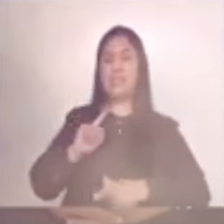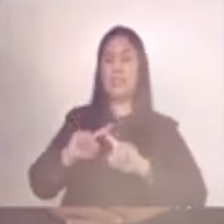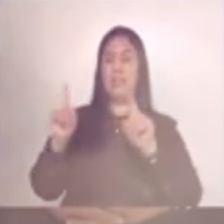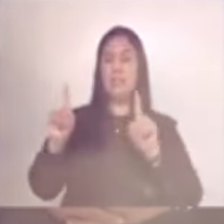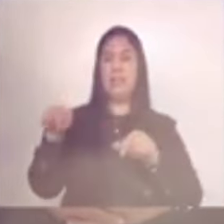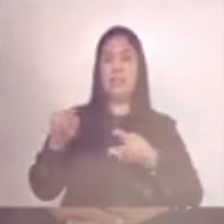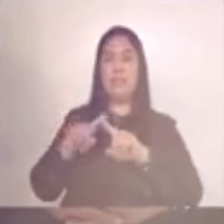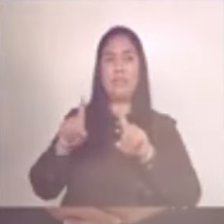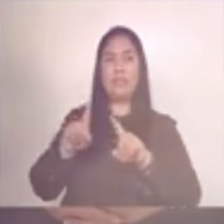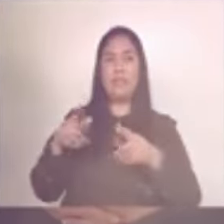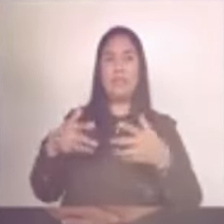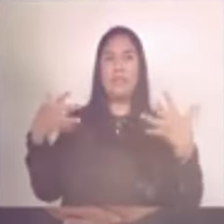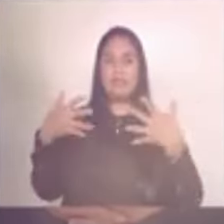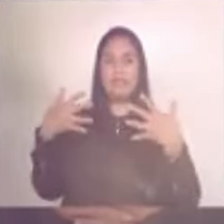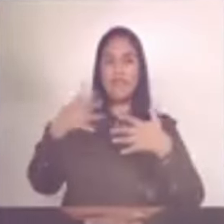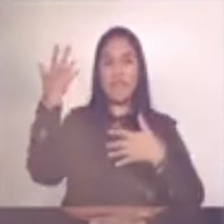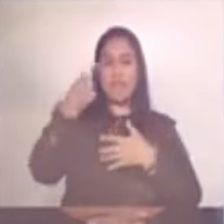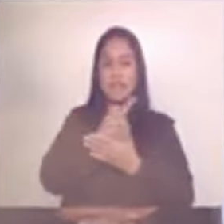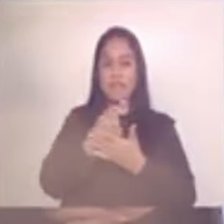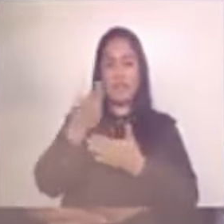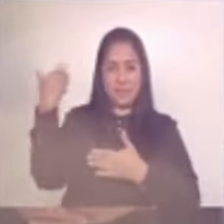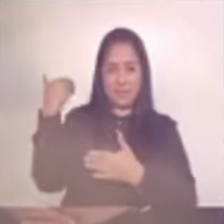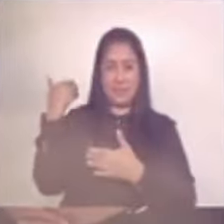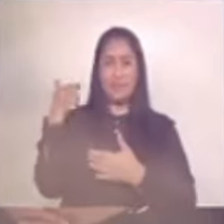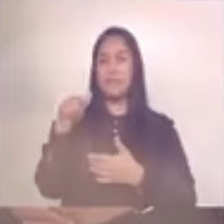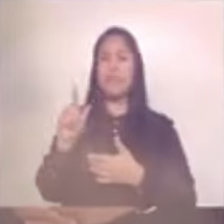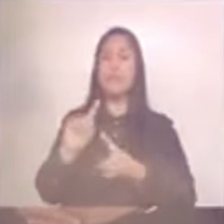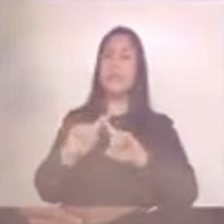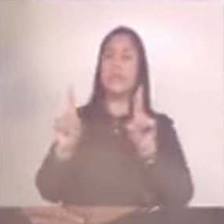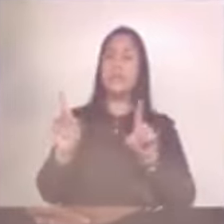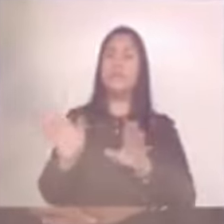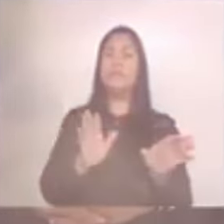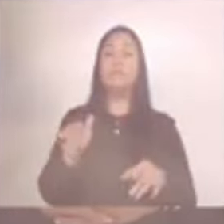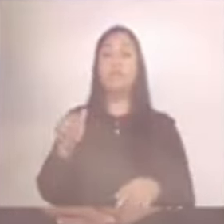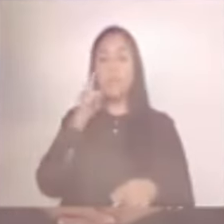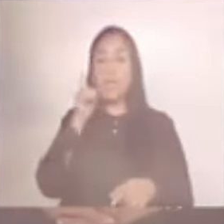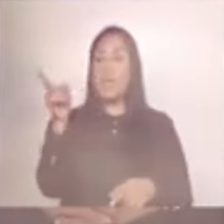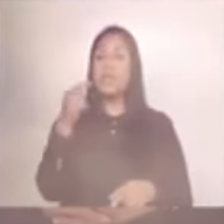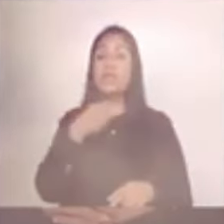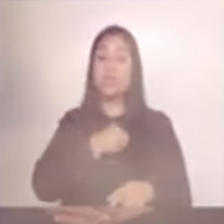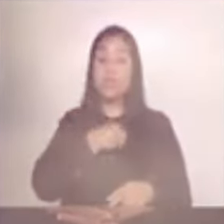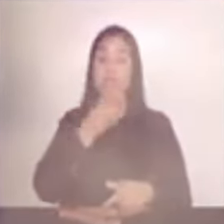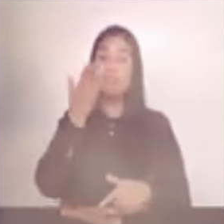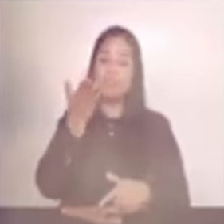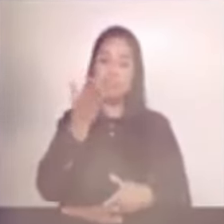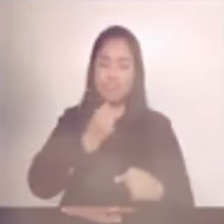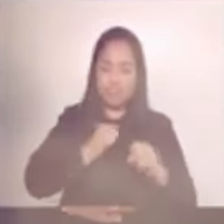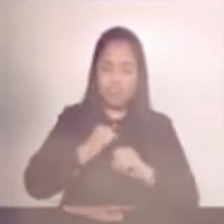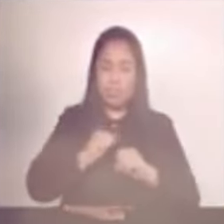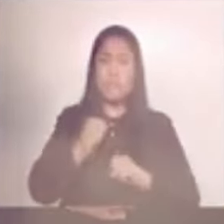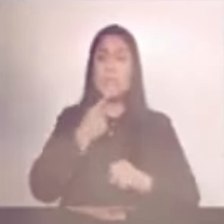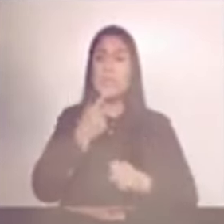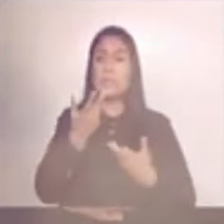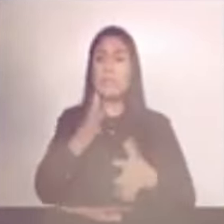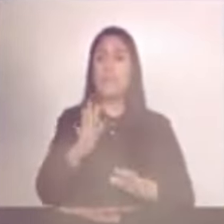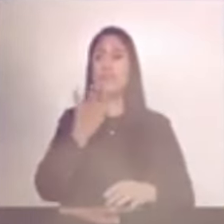la semana anterior. Y ellos lo que están pidiendo es que también se atiendan las necesidades. Estuvimos explorando